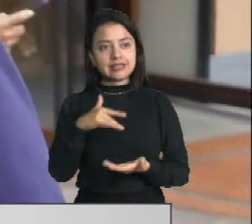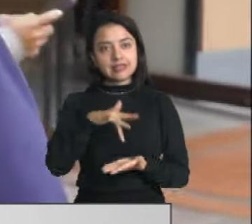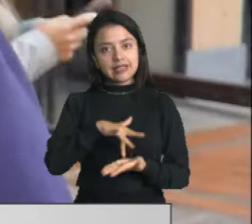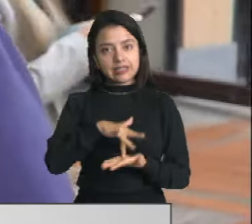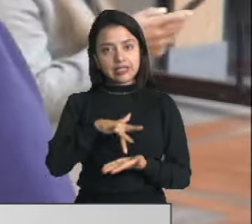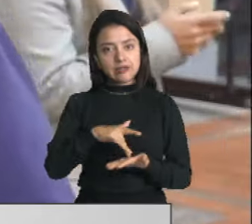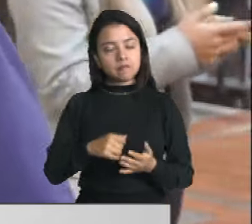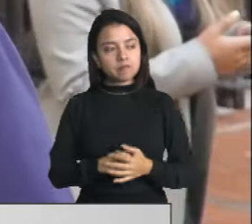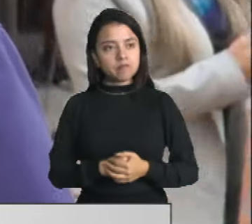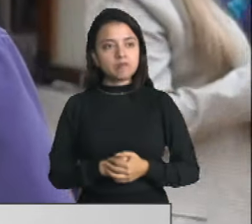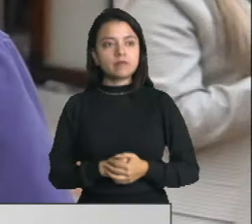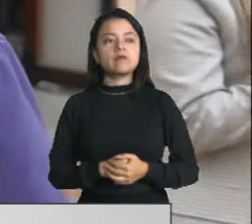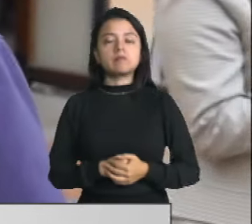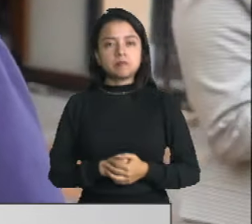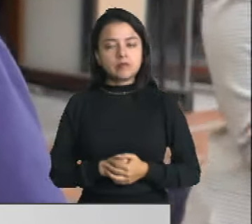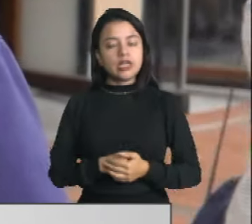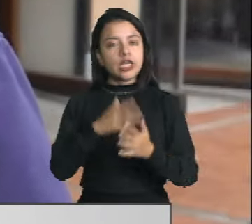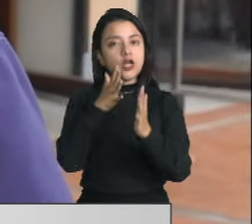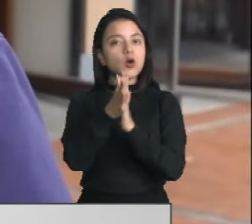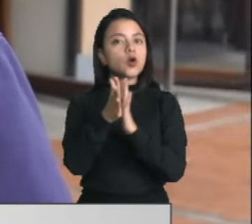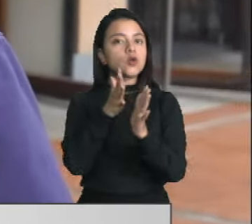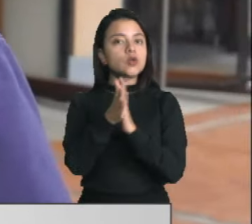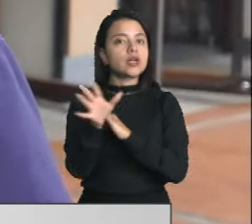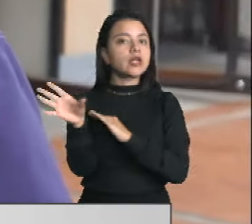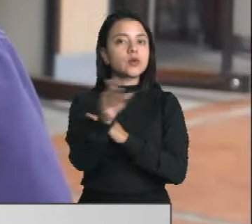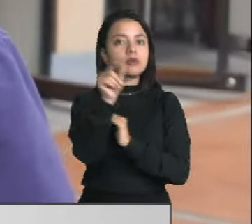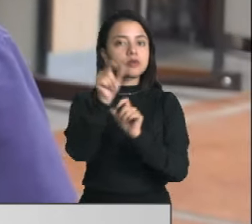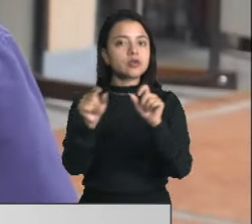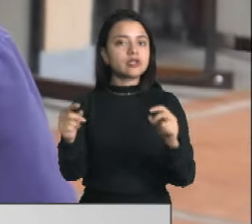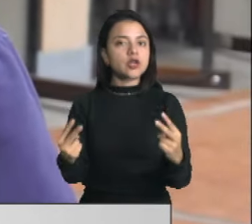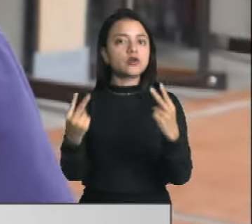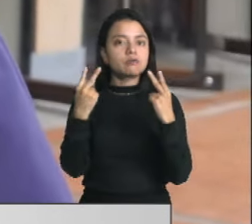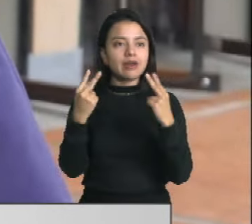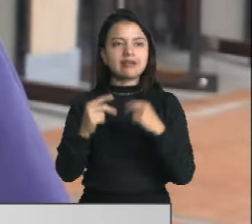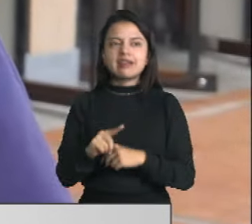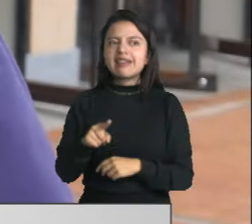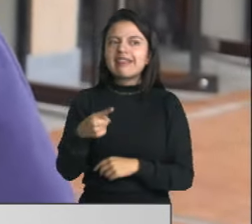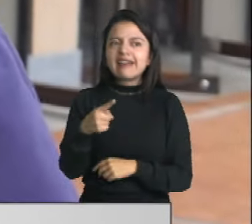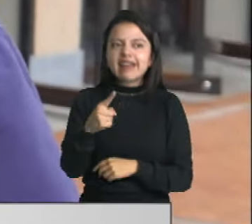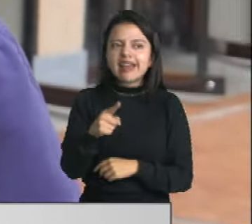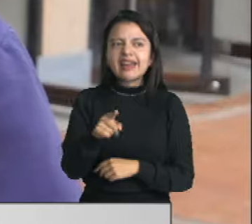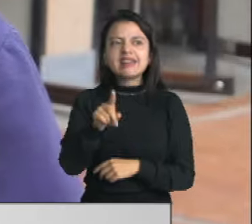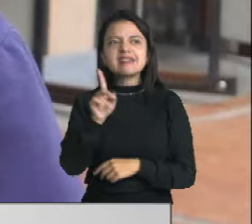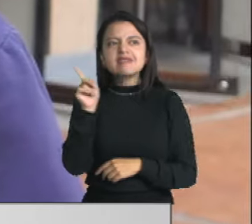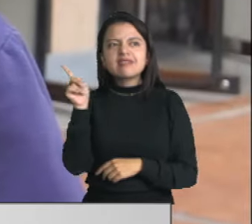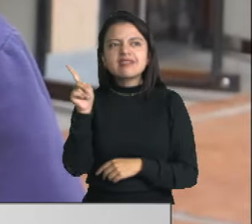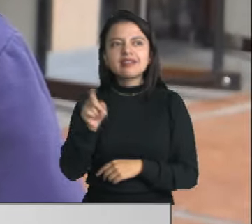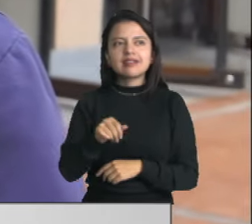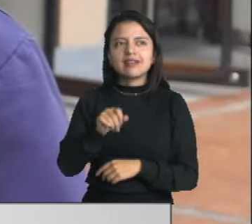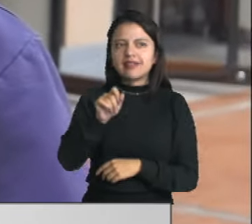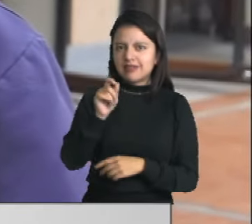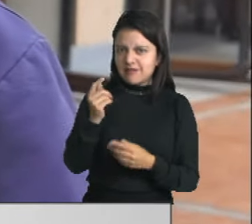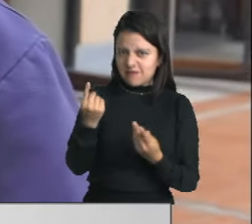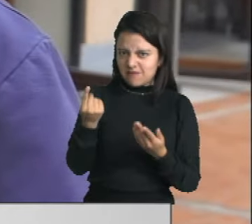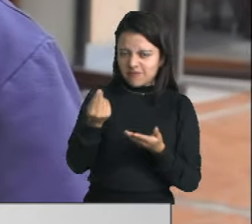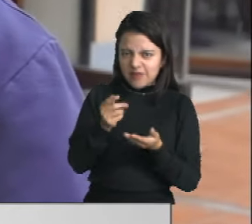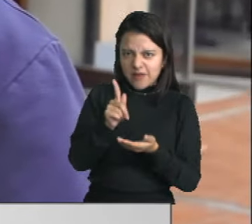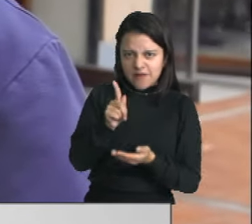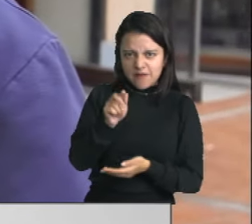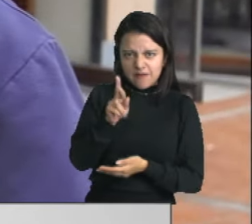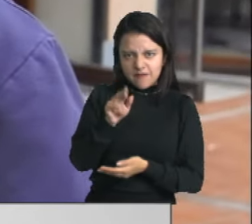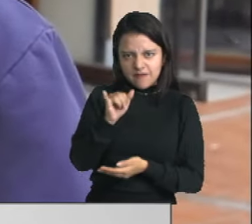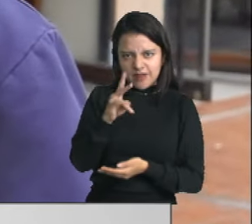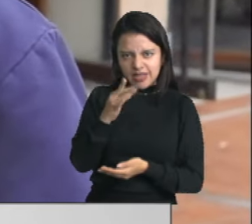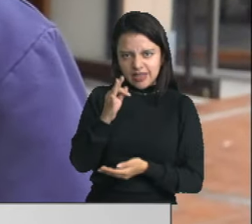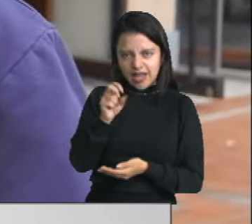a todos los televidentes sobre el Fritanga Fest. Bogotá y Colombia tiene uno de los productos